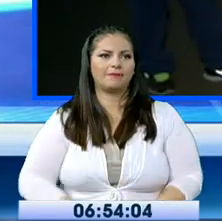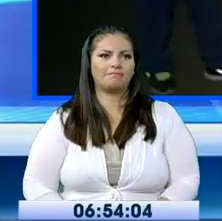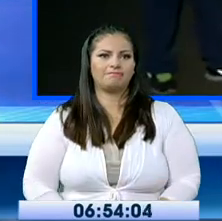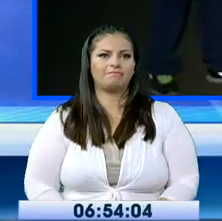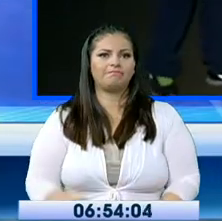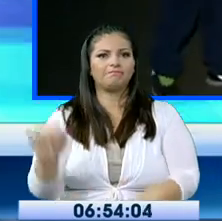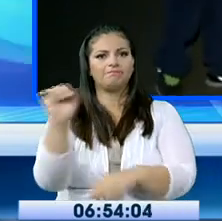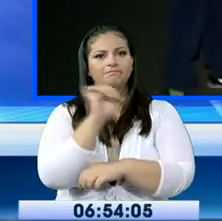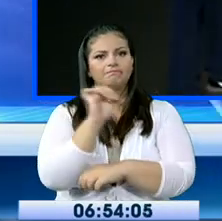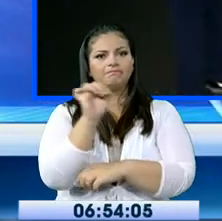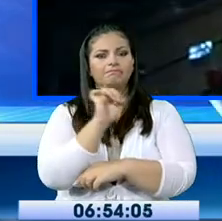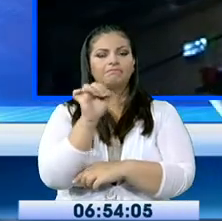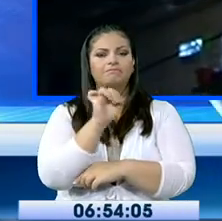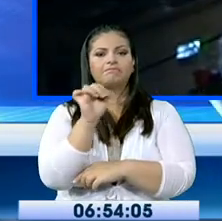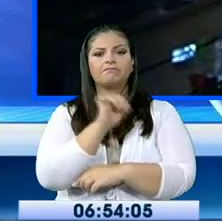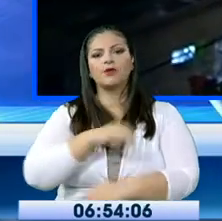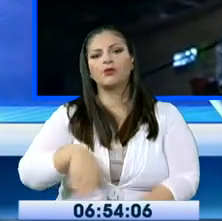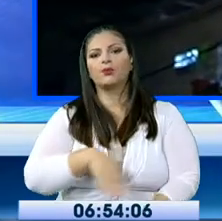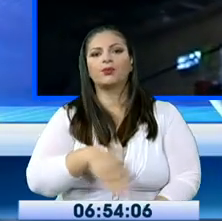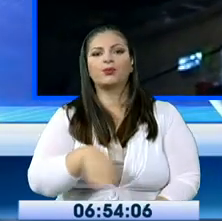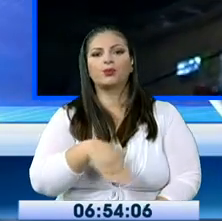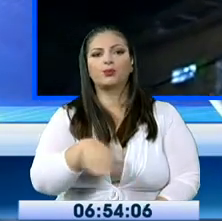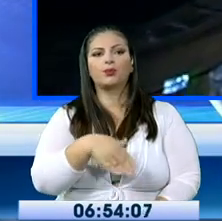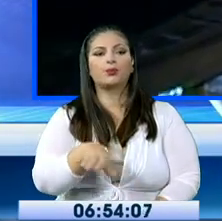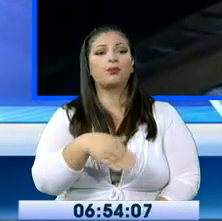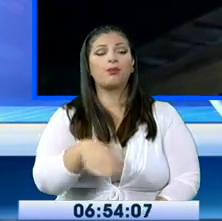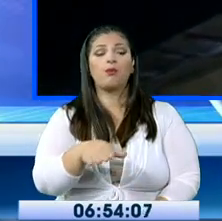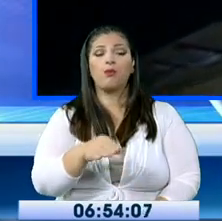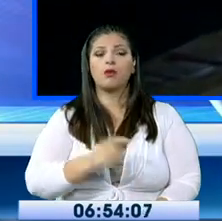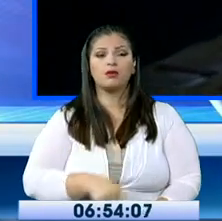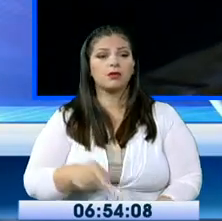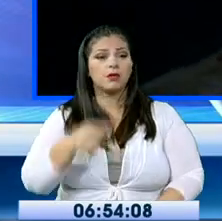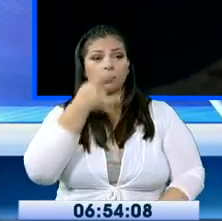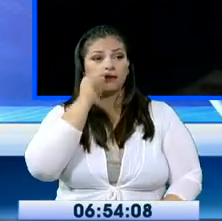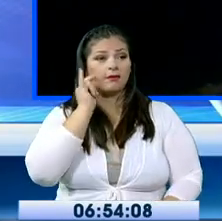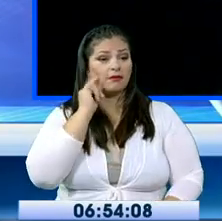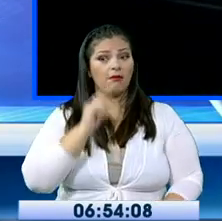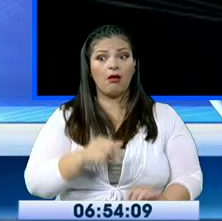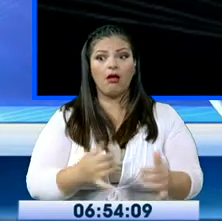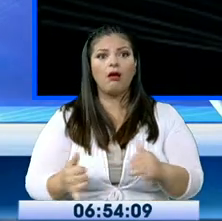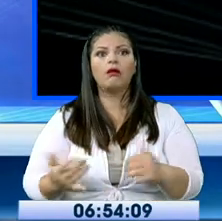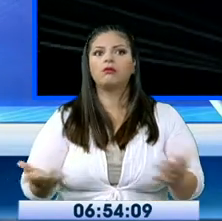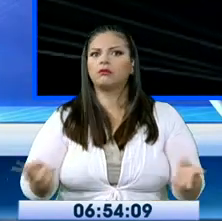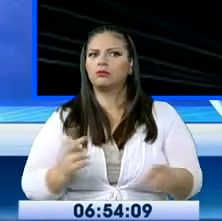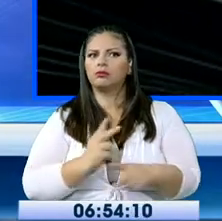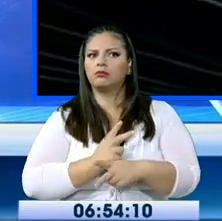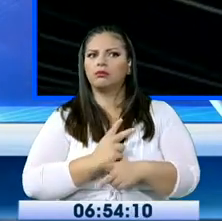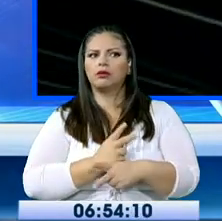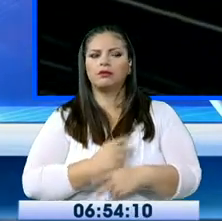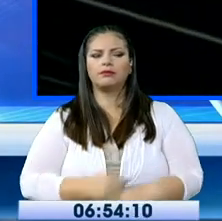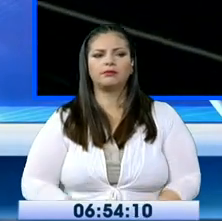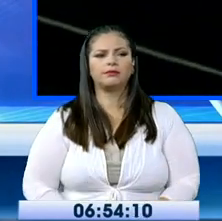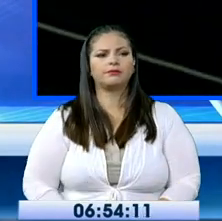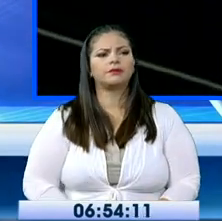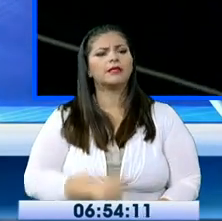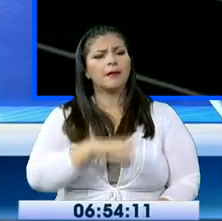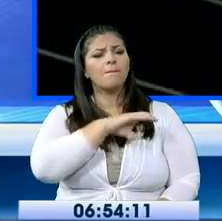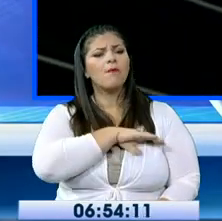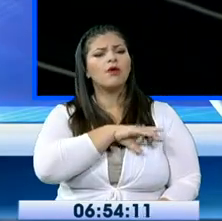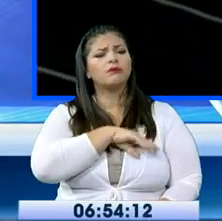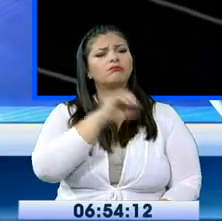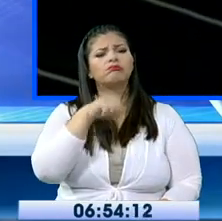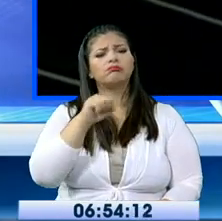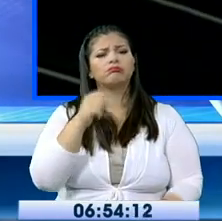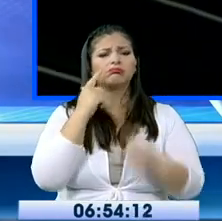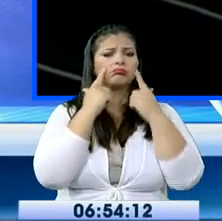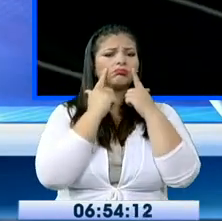los carros porque los carros pasan por aquí y los niños juegan. Bueno, ¿qué pasa con la Policía Nacional? ¿Con qué frecuencia patrulla el sector? No,